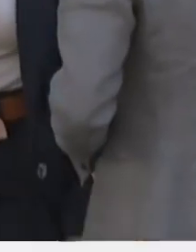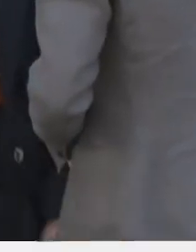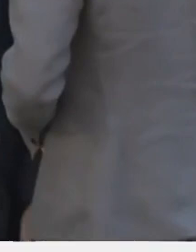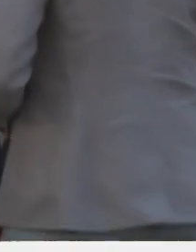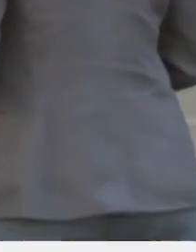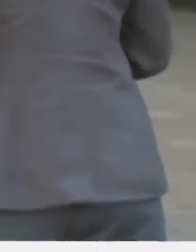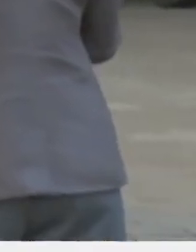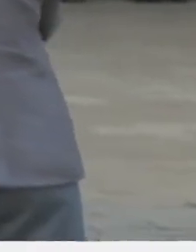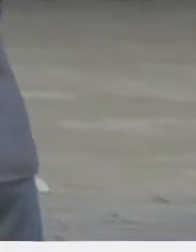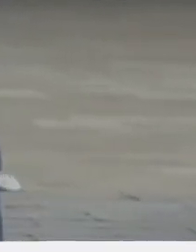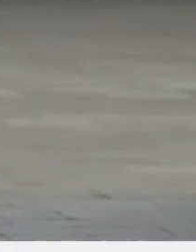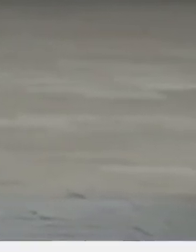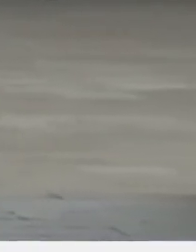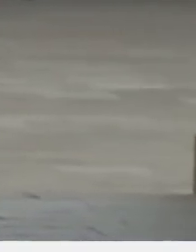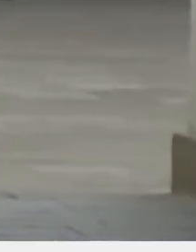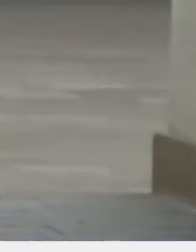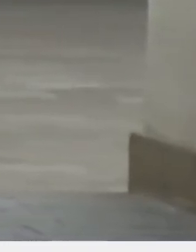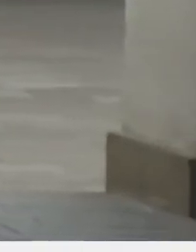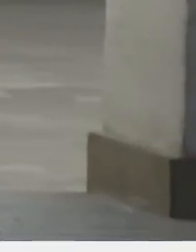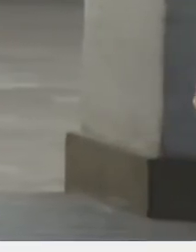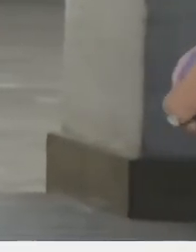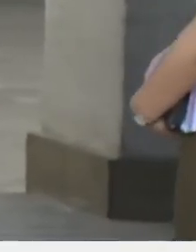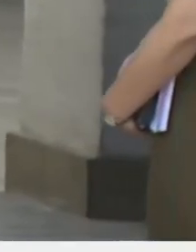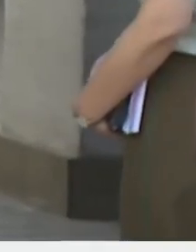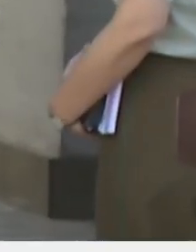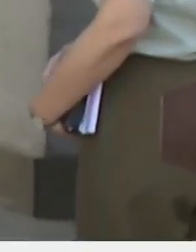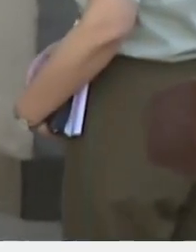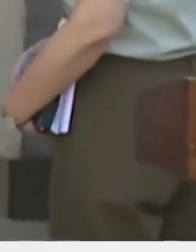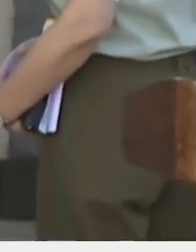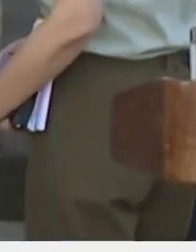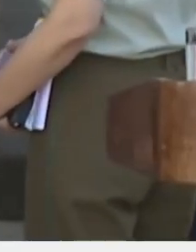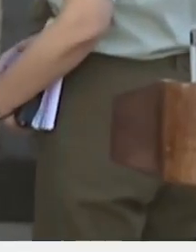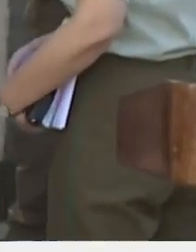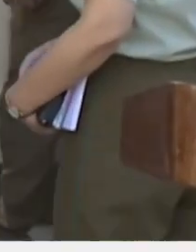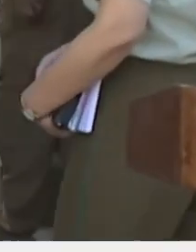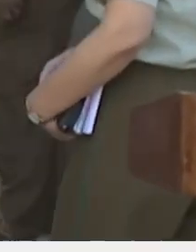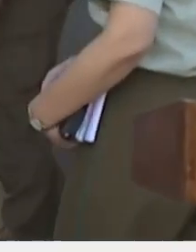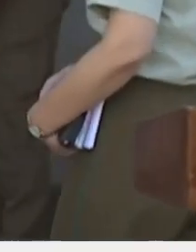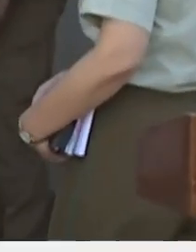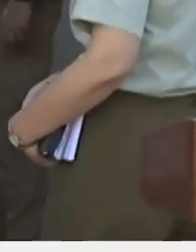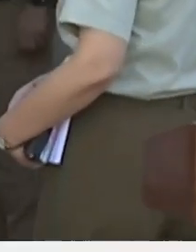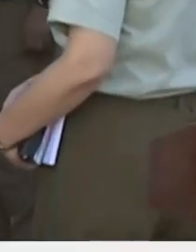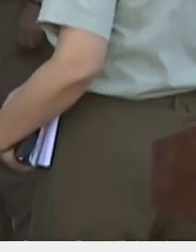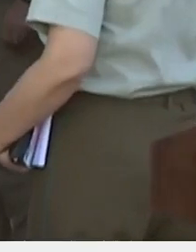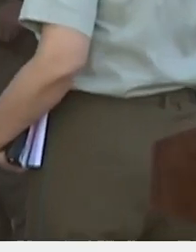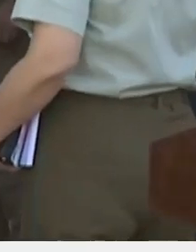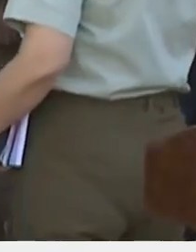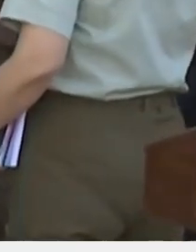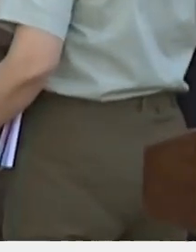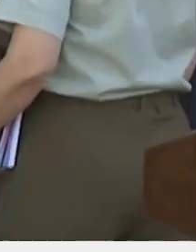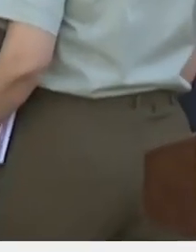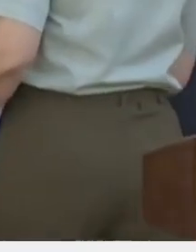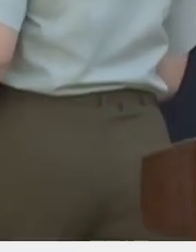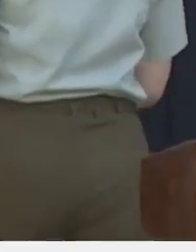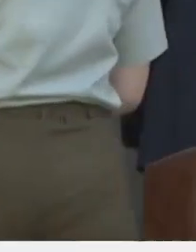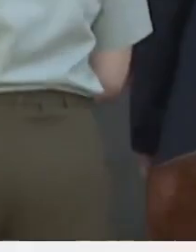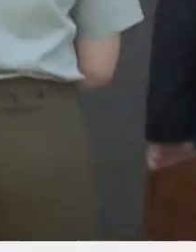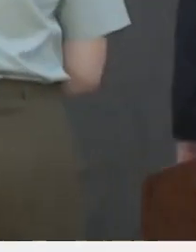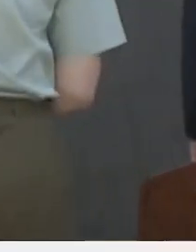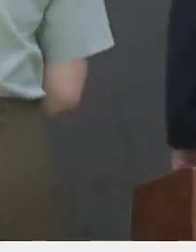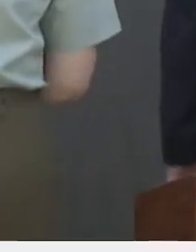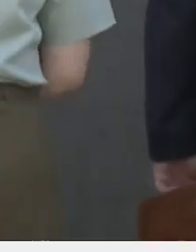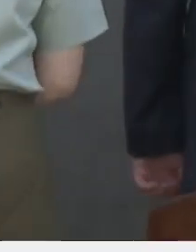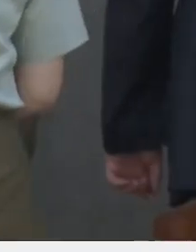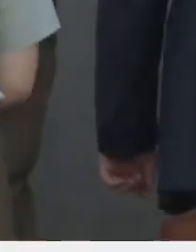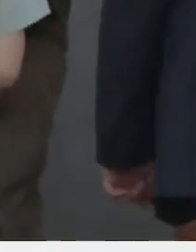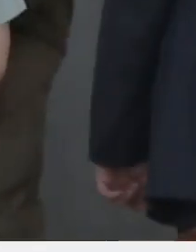punto de prensa, junto con el presidente de la República, la ministra Toá, dijo el presidente de la República, la van a tener muy difícil los delincuentes porque cuentan los